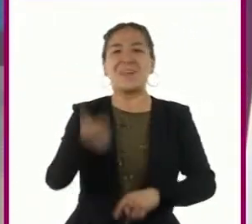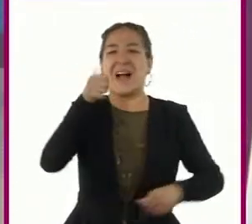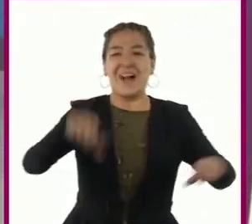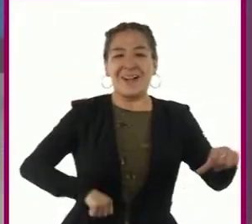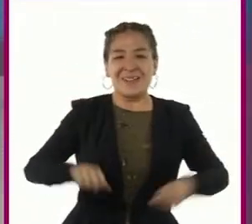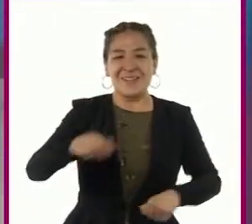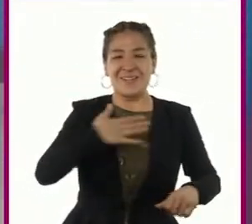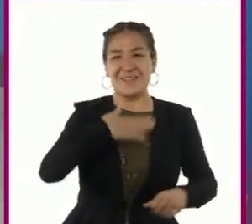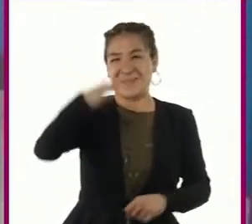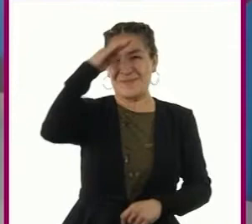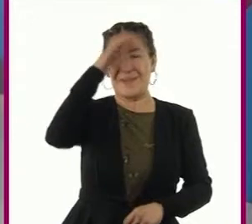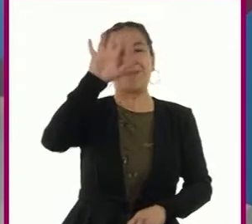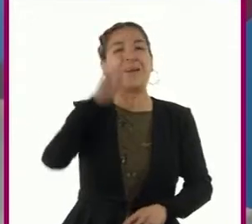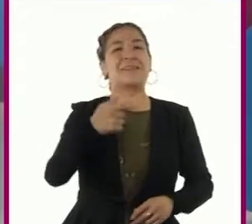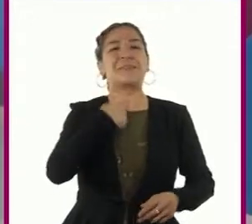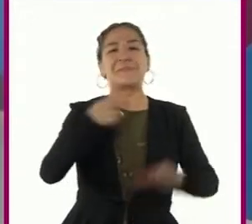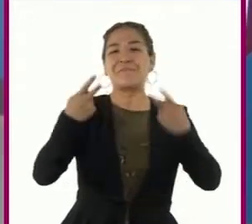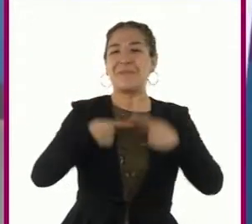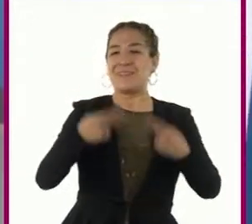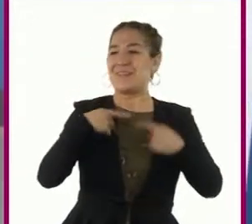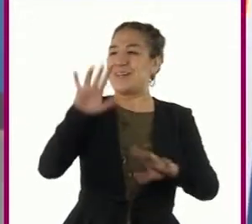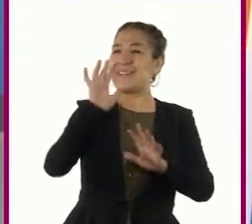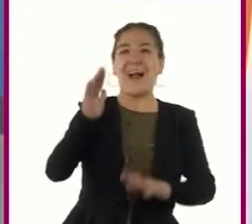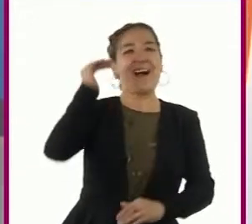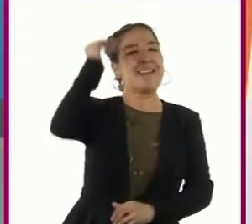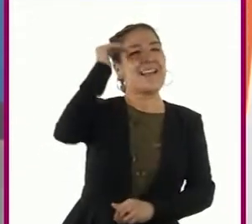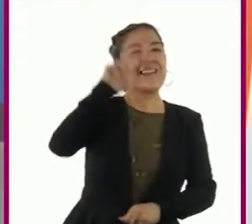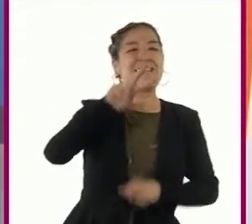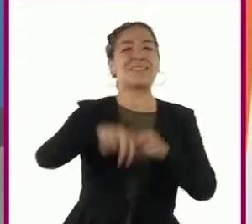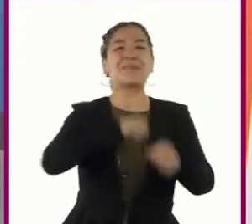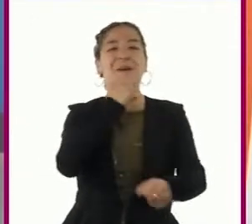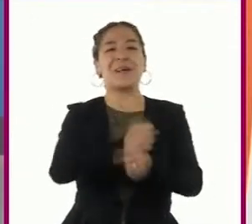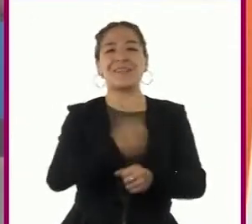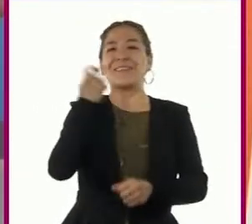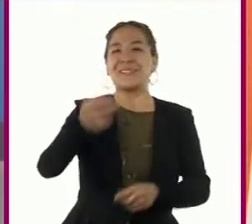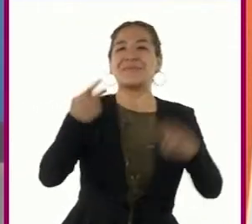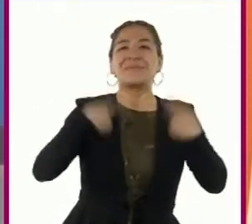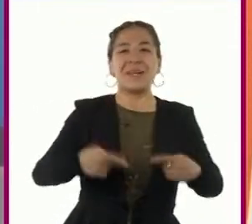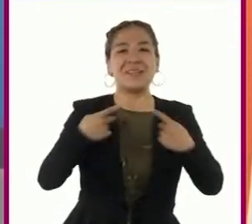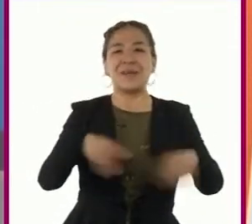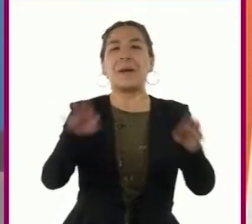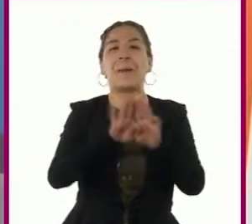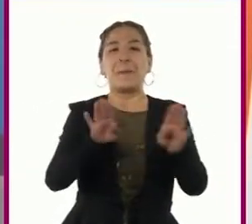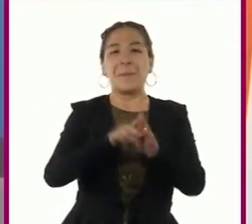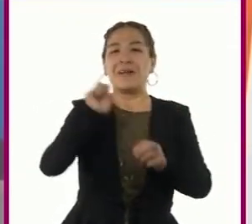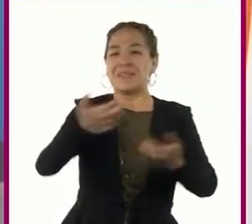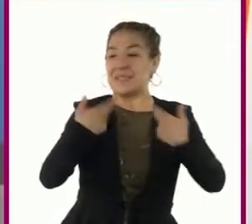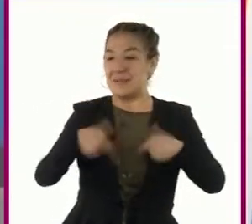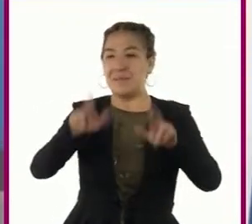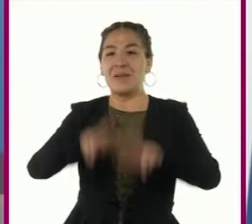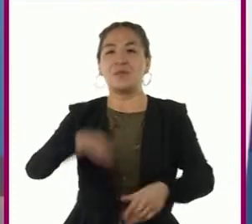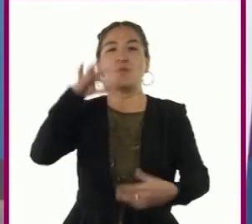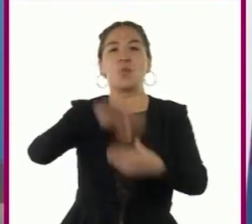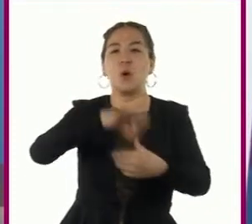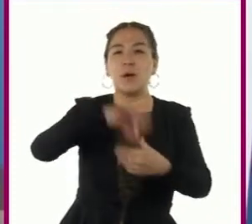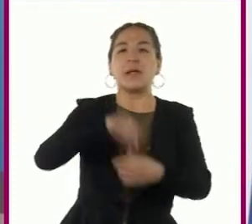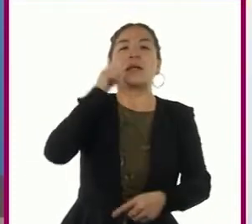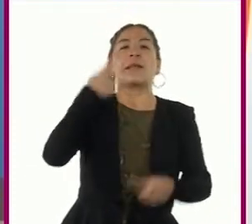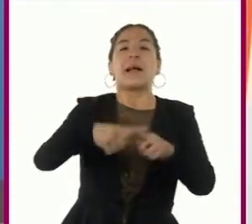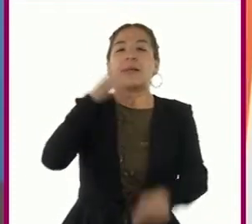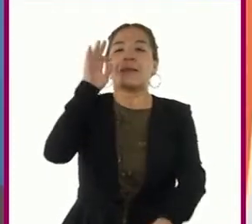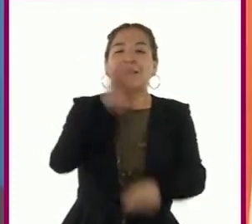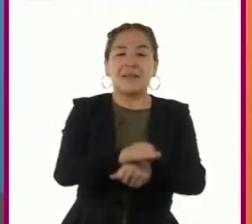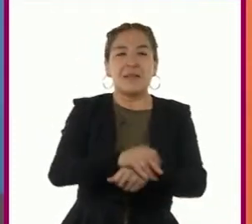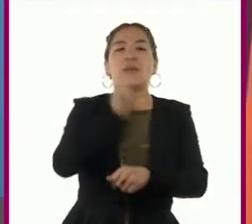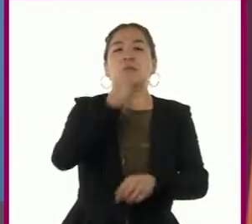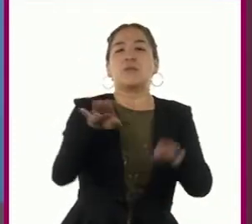personas mayores de edad cuando van a votar para elegir a las ciudadanas y ciudadanos que serán sus representantes, respaldados